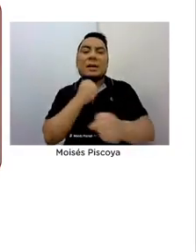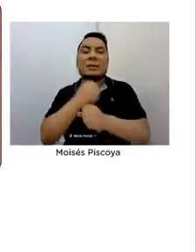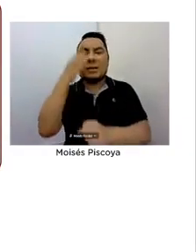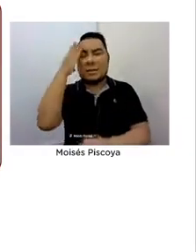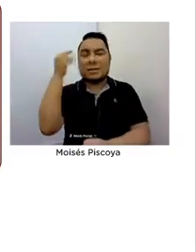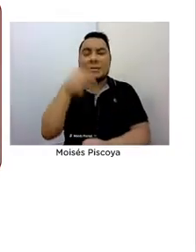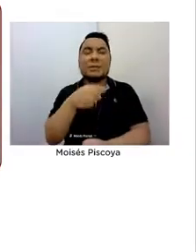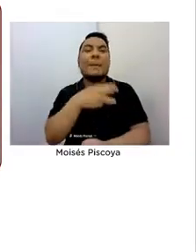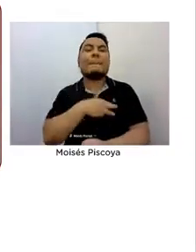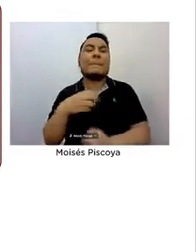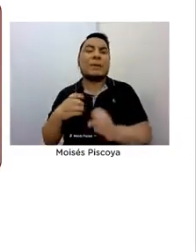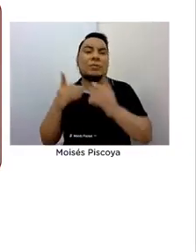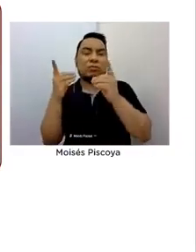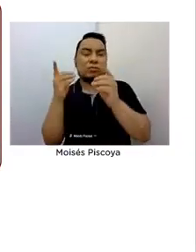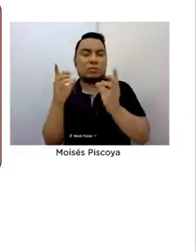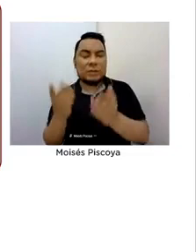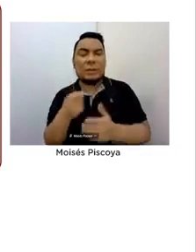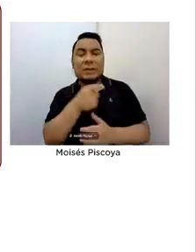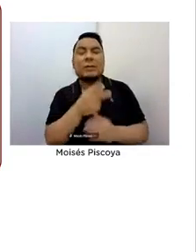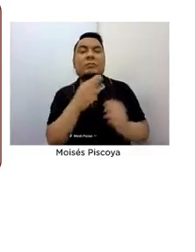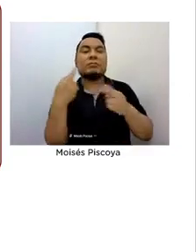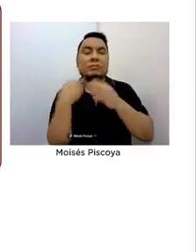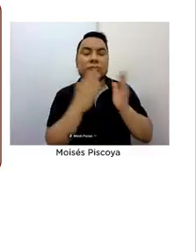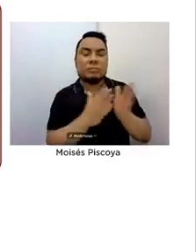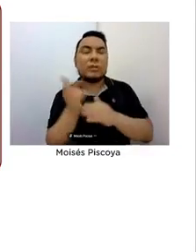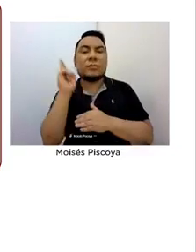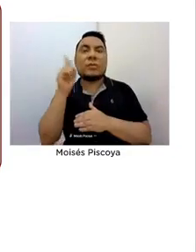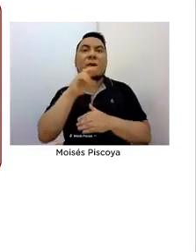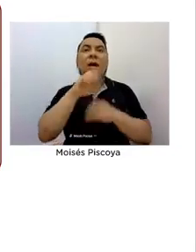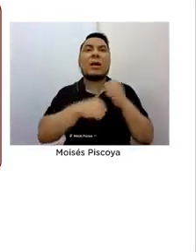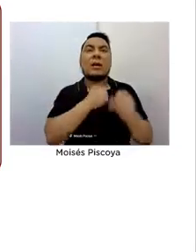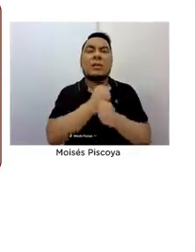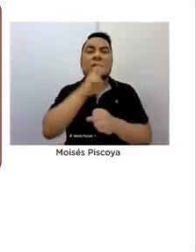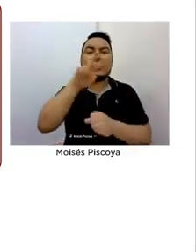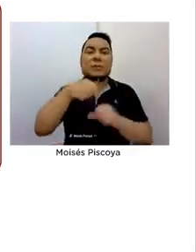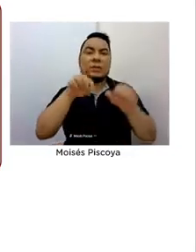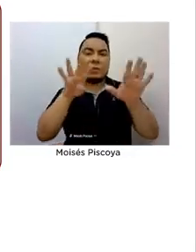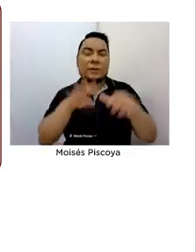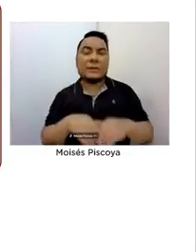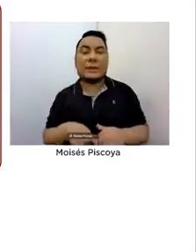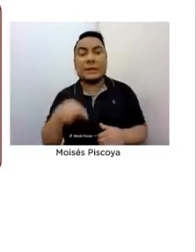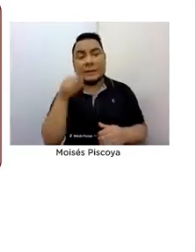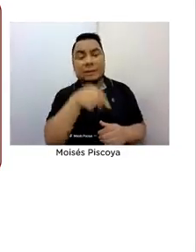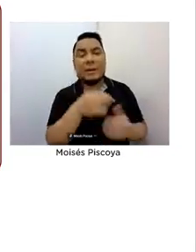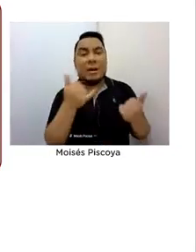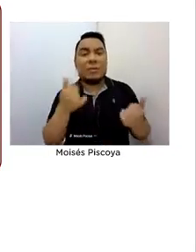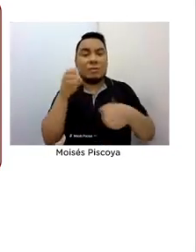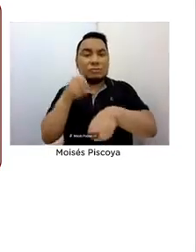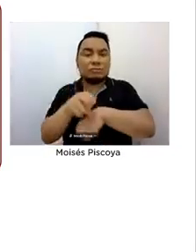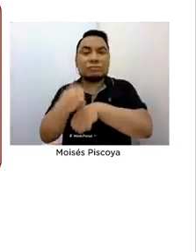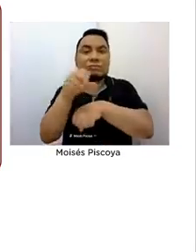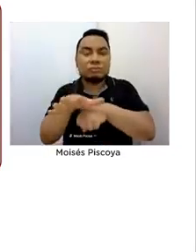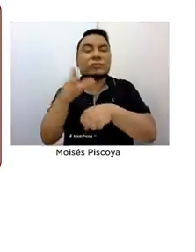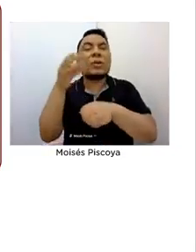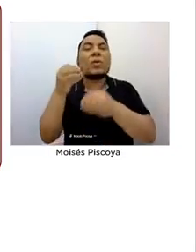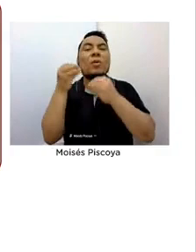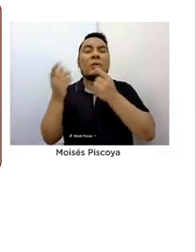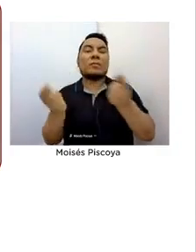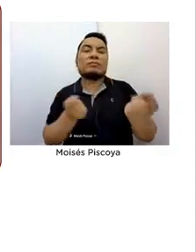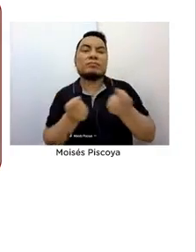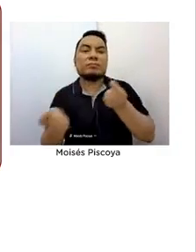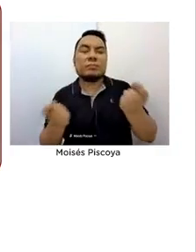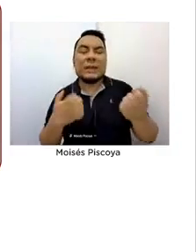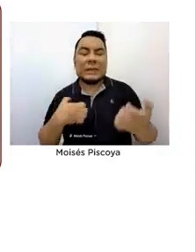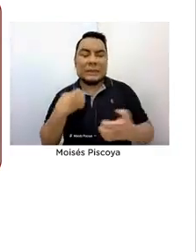de educación, coordinador de bienestar docente desde el 2019. Él nos brindará orientaciones para la gestión de emociones